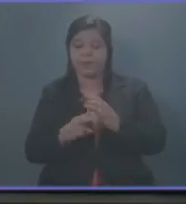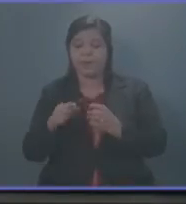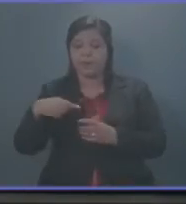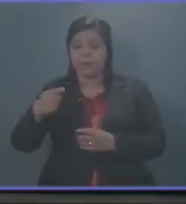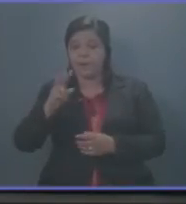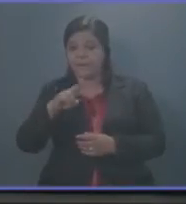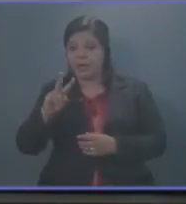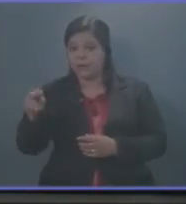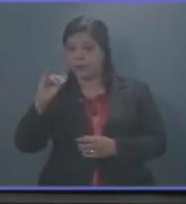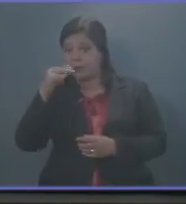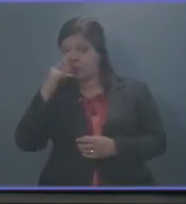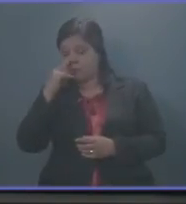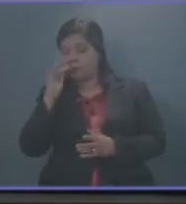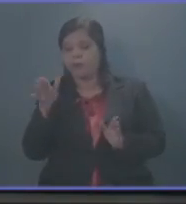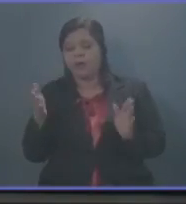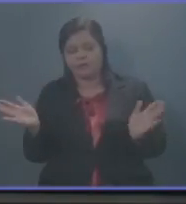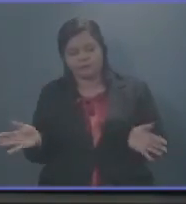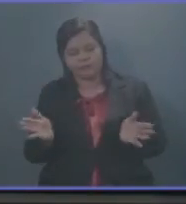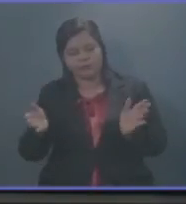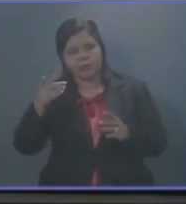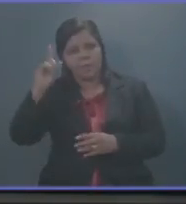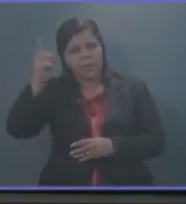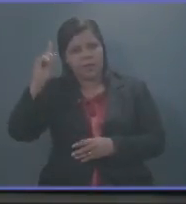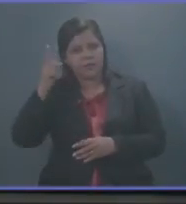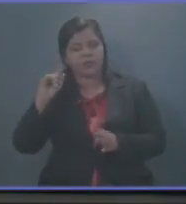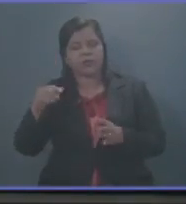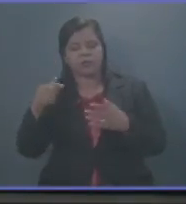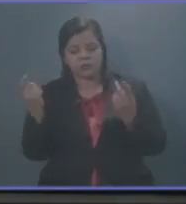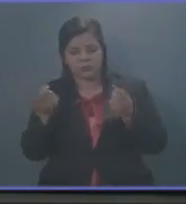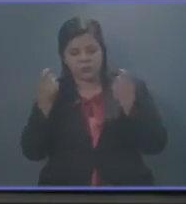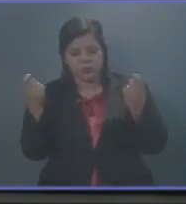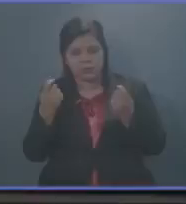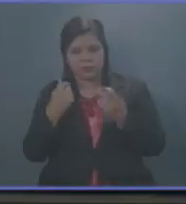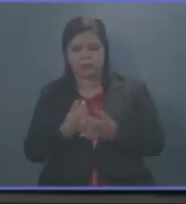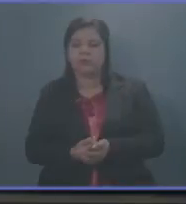del presente año como estímulo a los maestros que conmemoran su día.